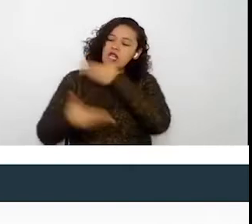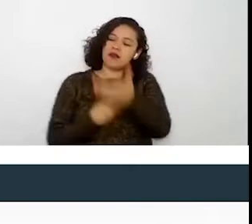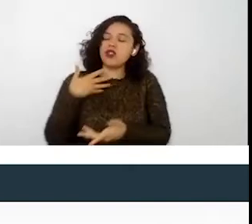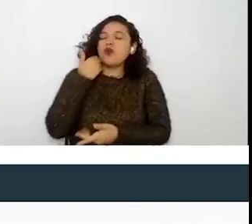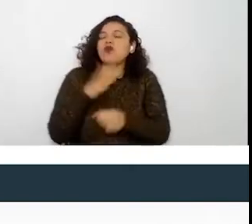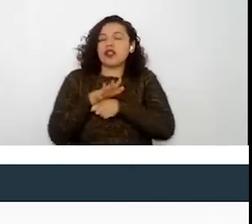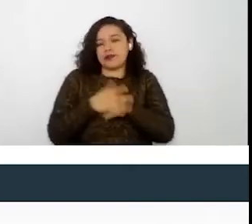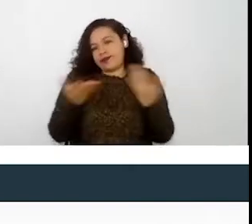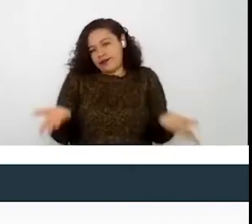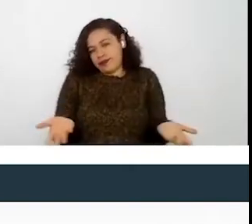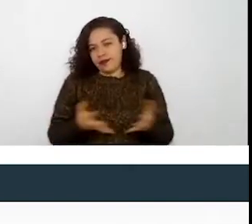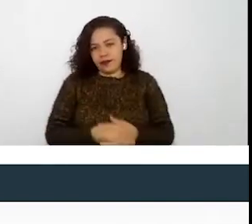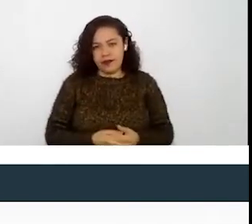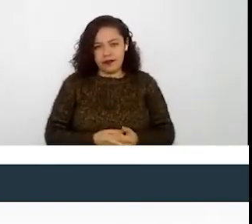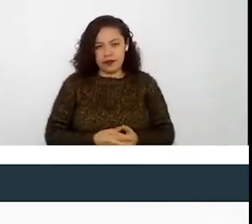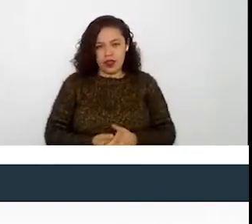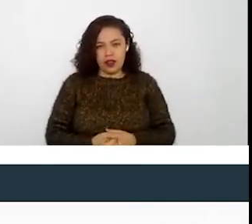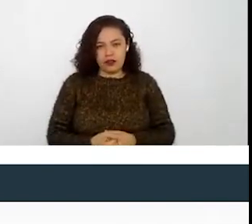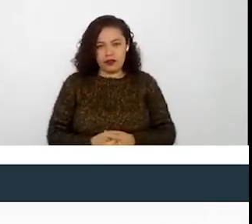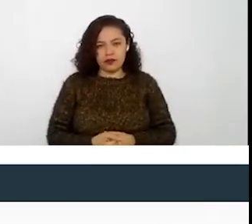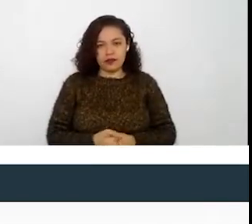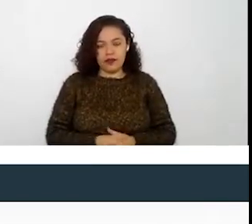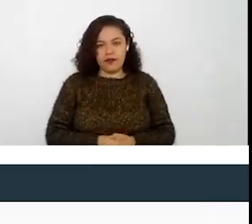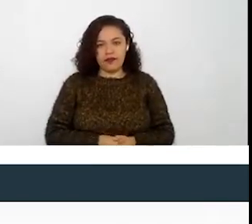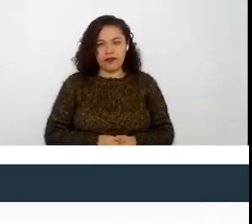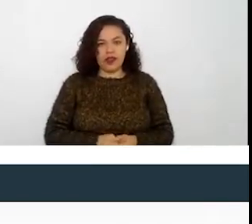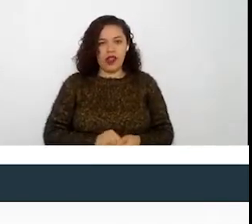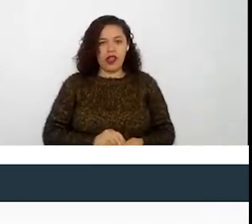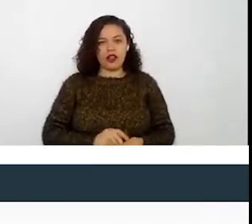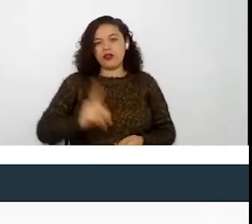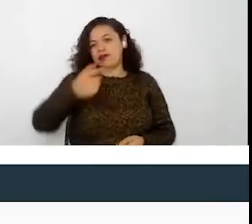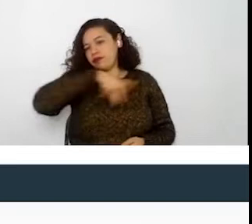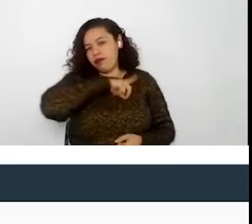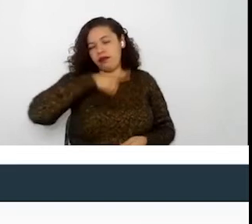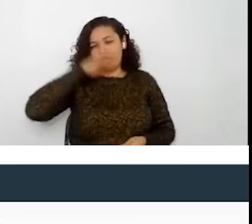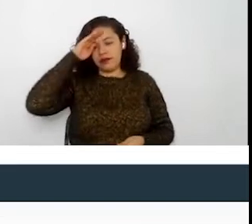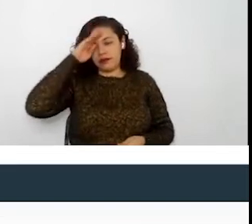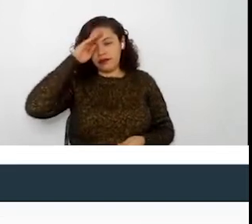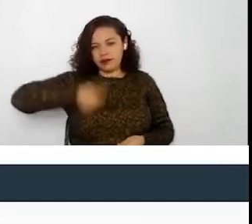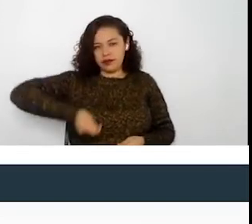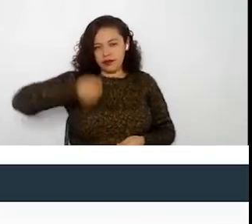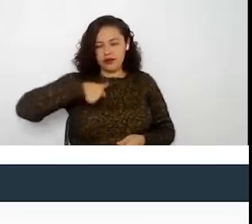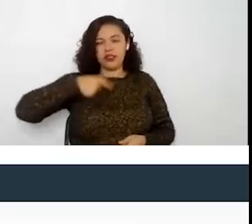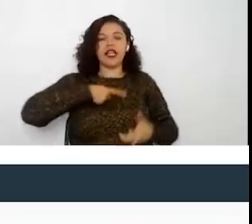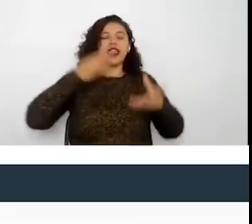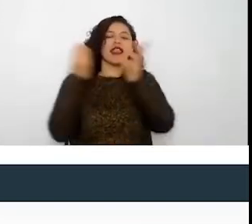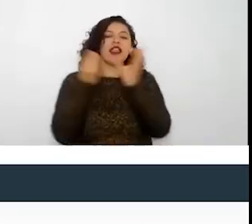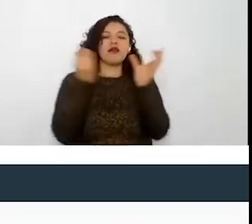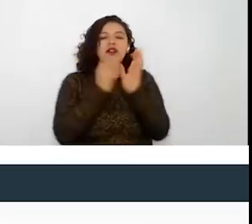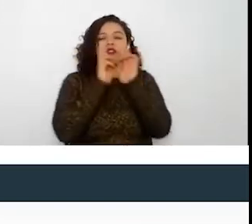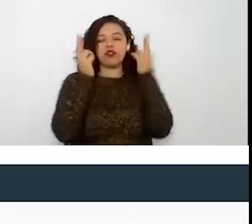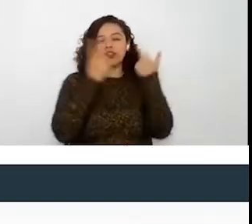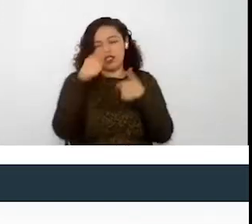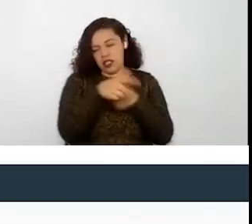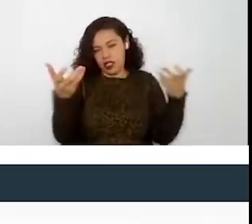bueno una vez que van que deben de tener a consideración primeramente es el tipo de sesión que van a celebrar